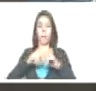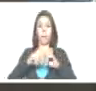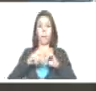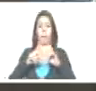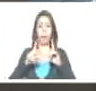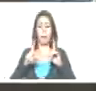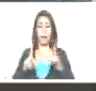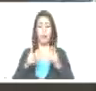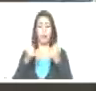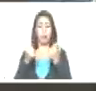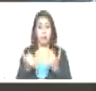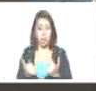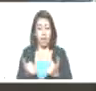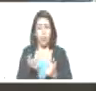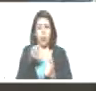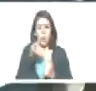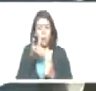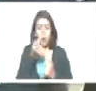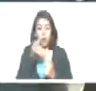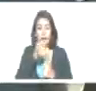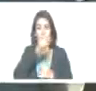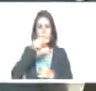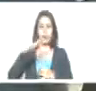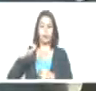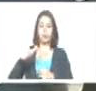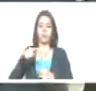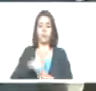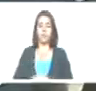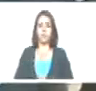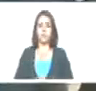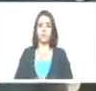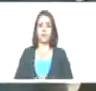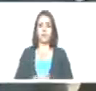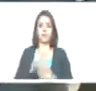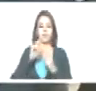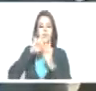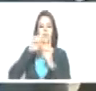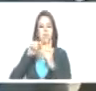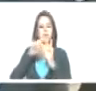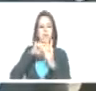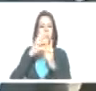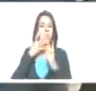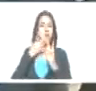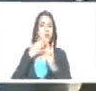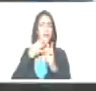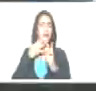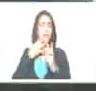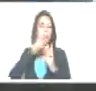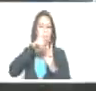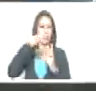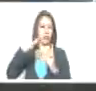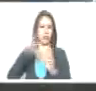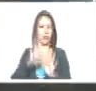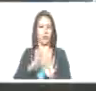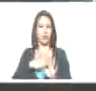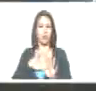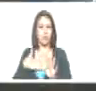un poquitísimo de gente, un par de personas, quienes se